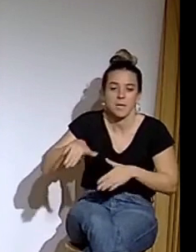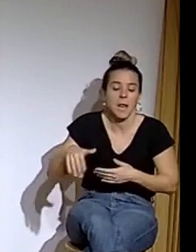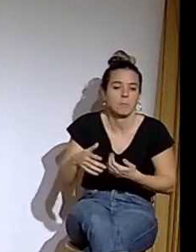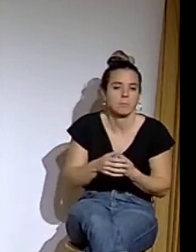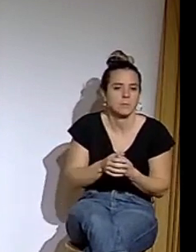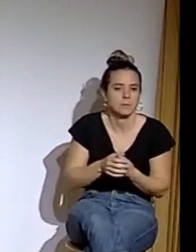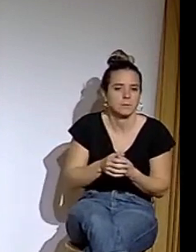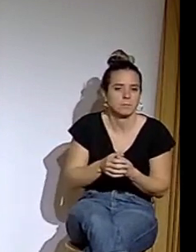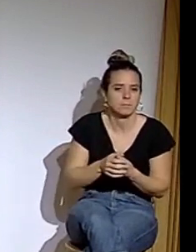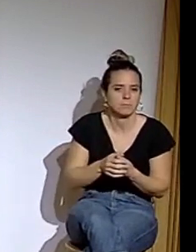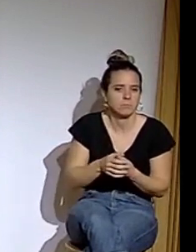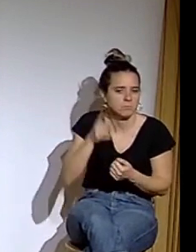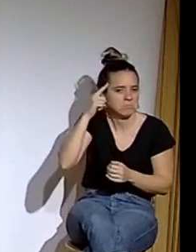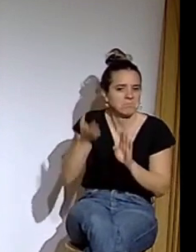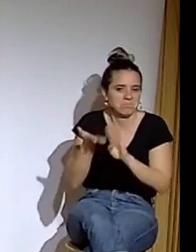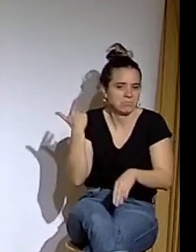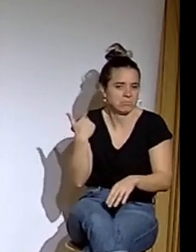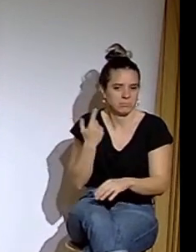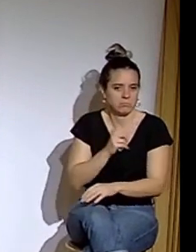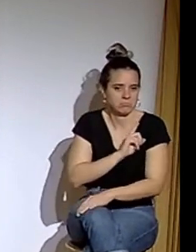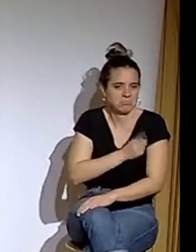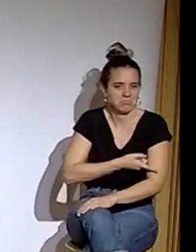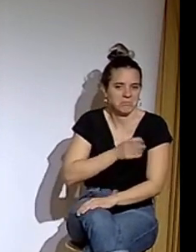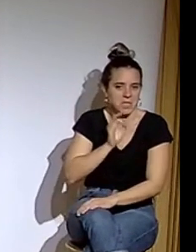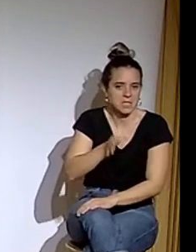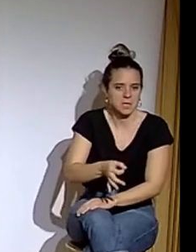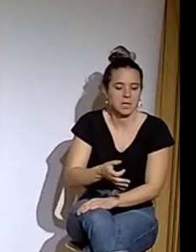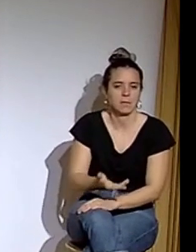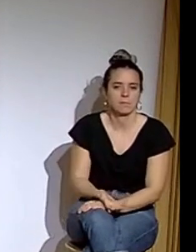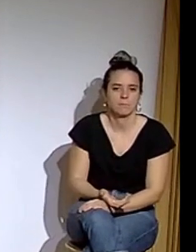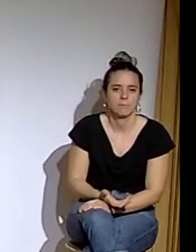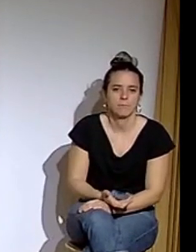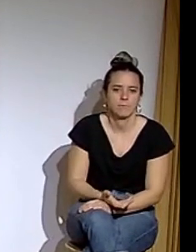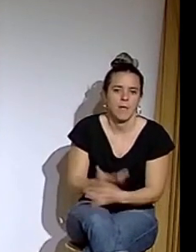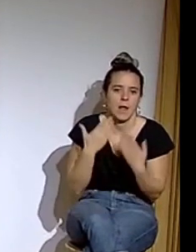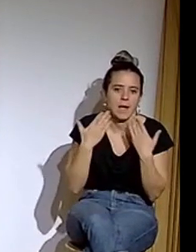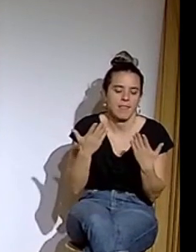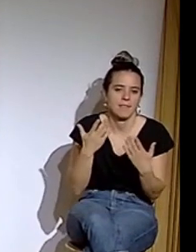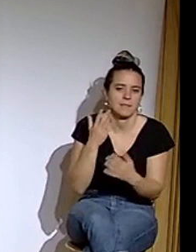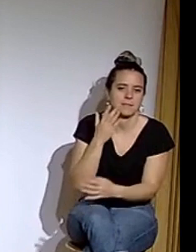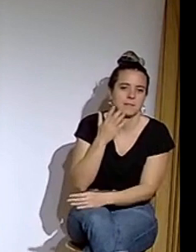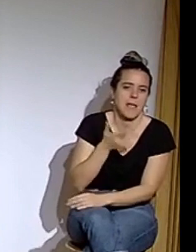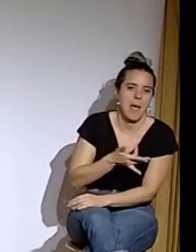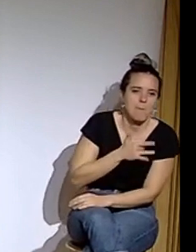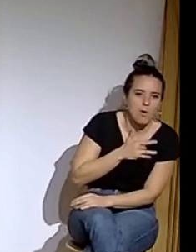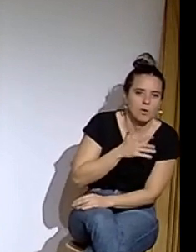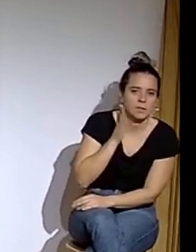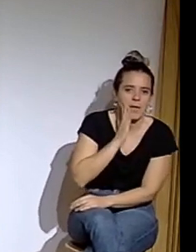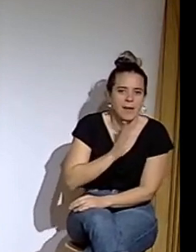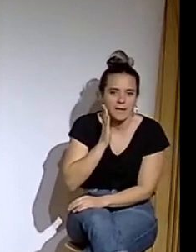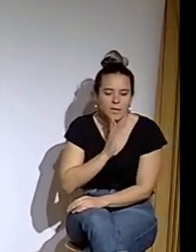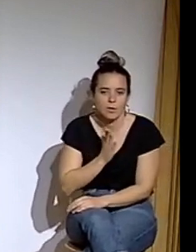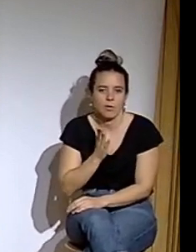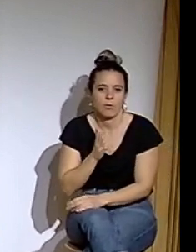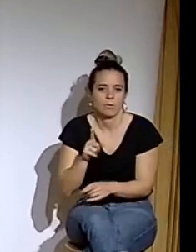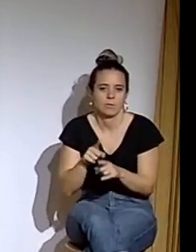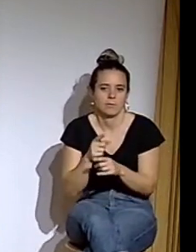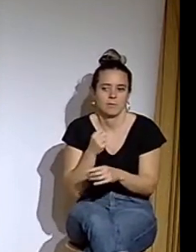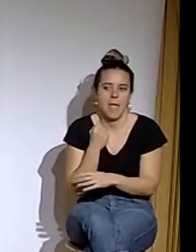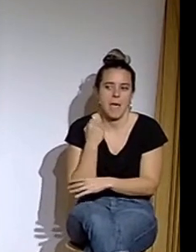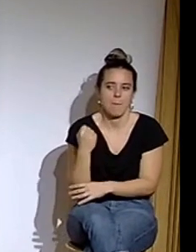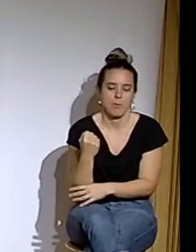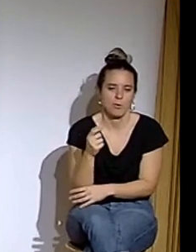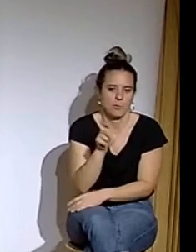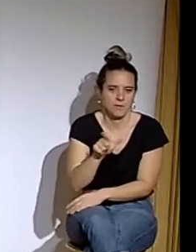un momento en el que en el que te atreves pero siempre desde el amor el cariño la compasión y apoyarse en las personas que